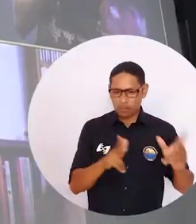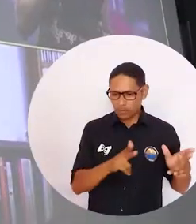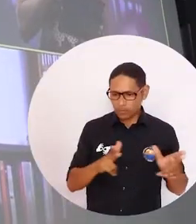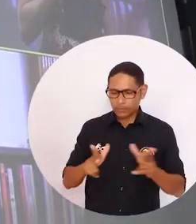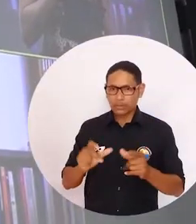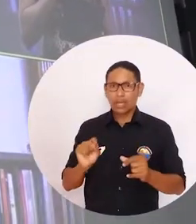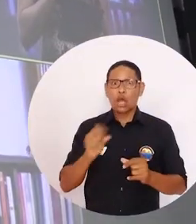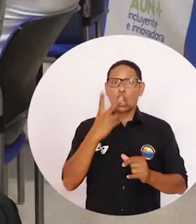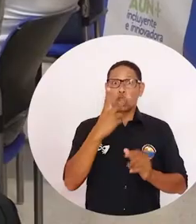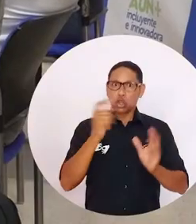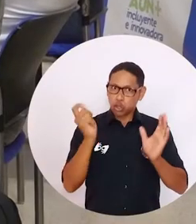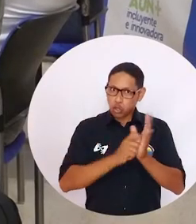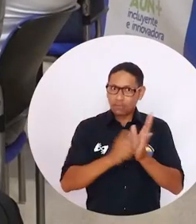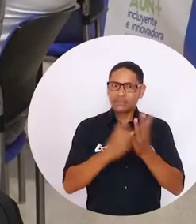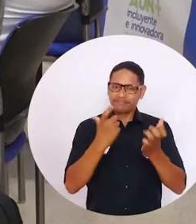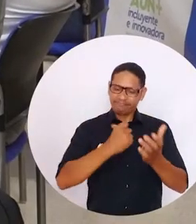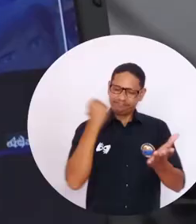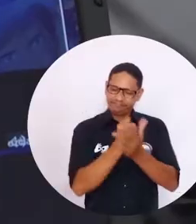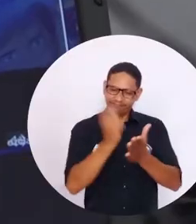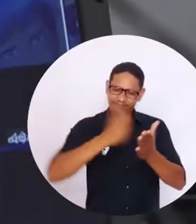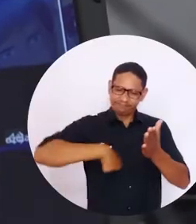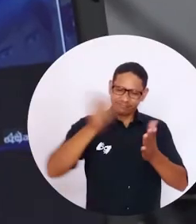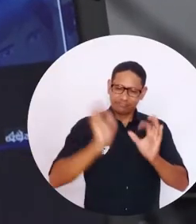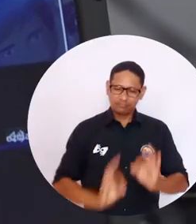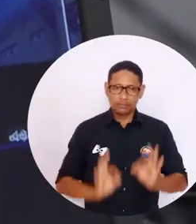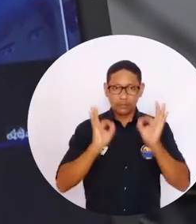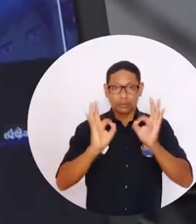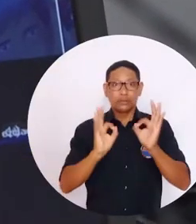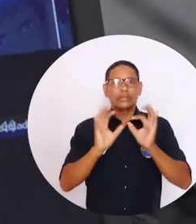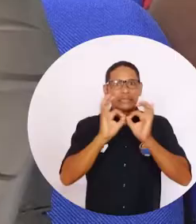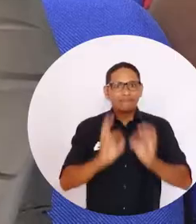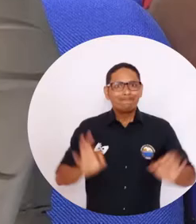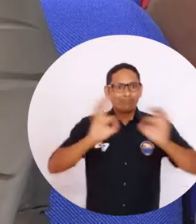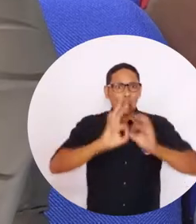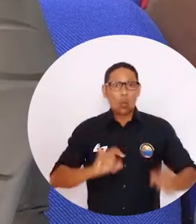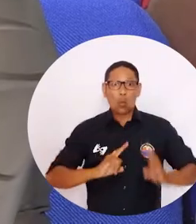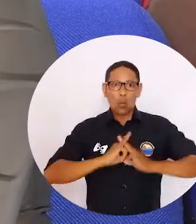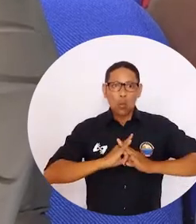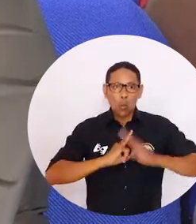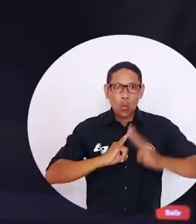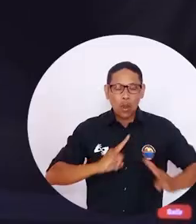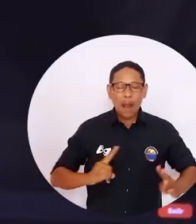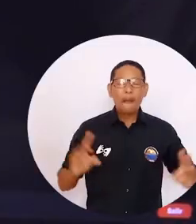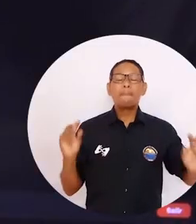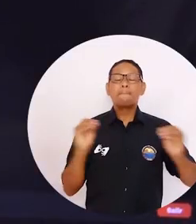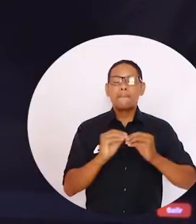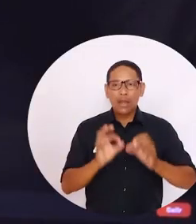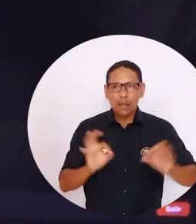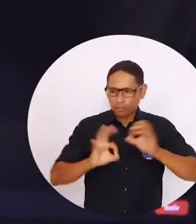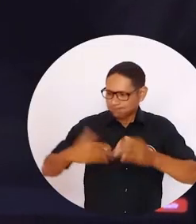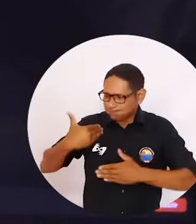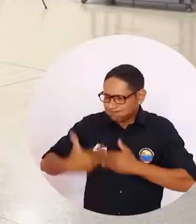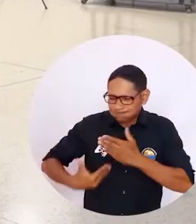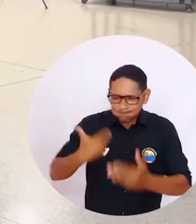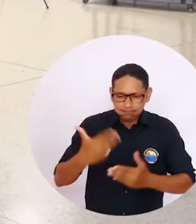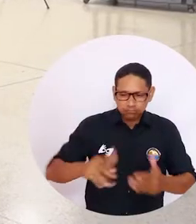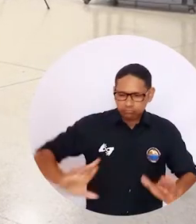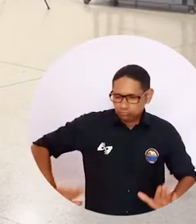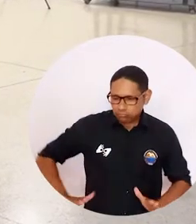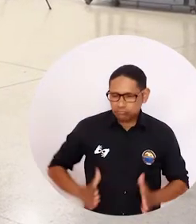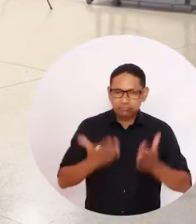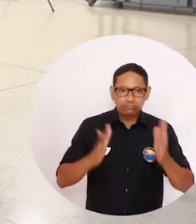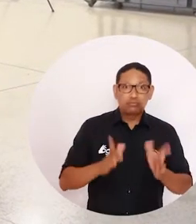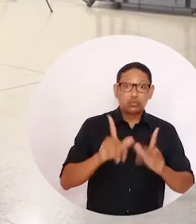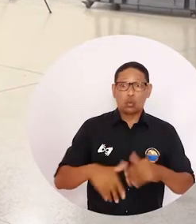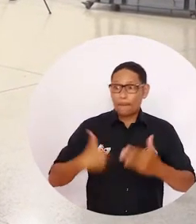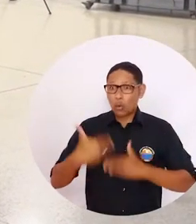Alma Mater busca renovar por segunda vez la acreditación y ratificar el compromiso de esta casa de estudios superiores por el mejoramiento continuo y